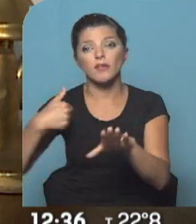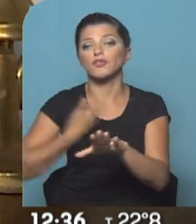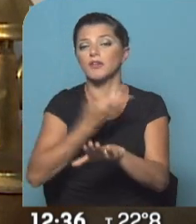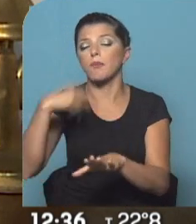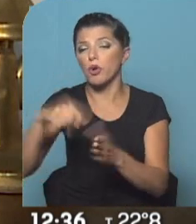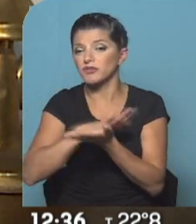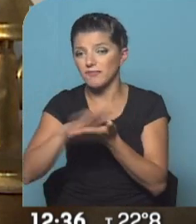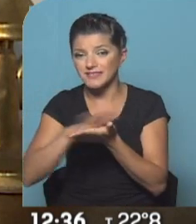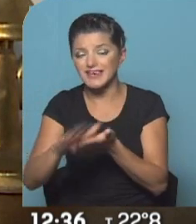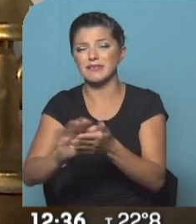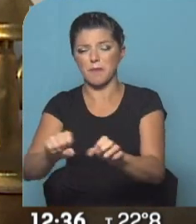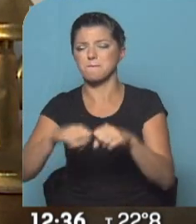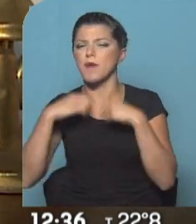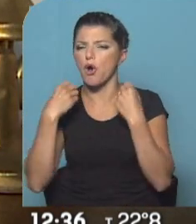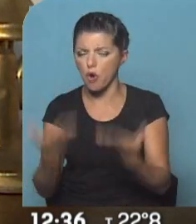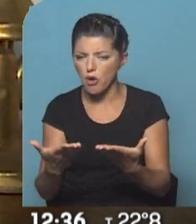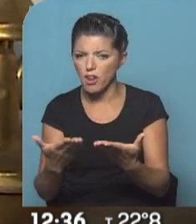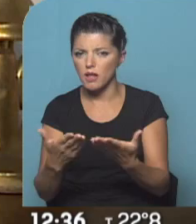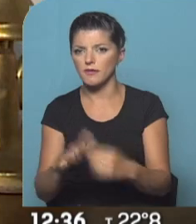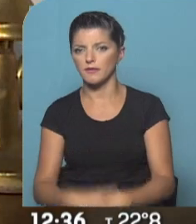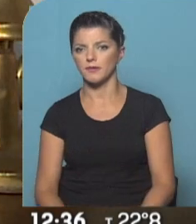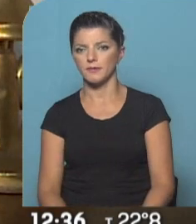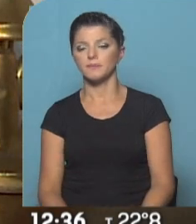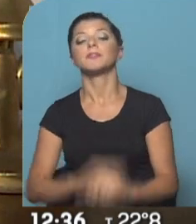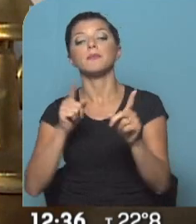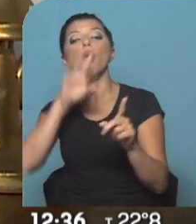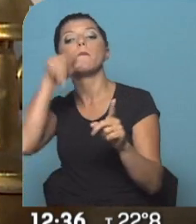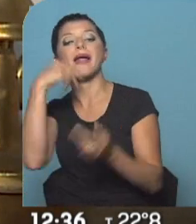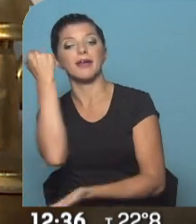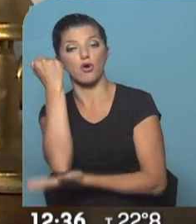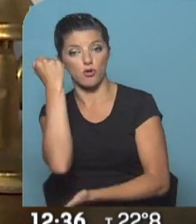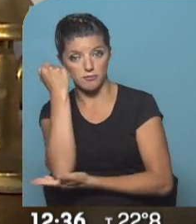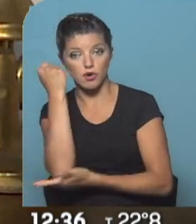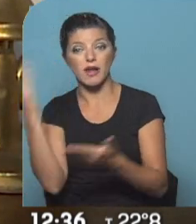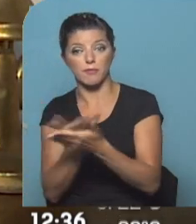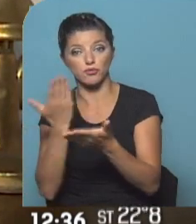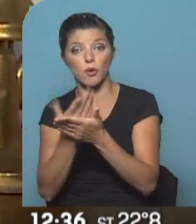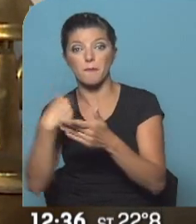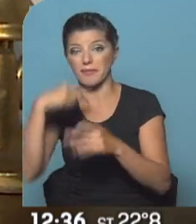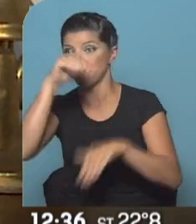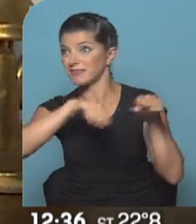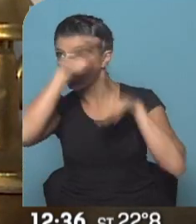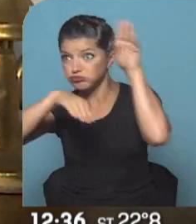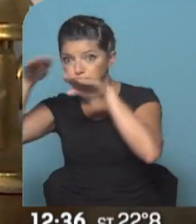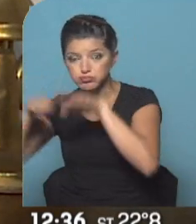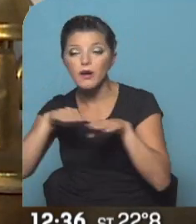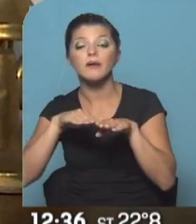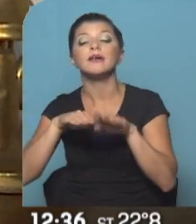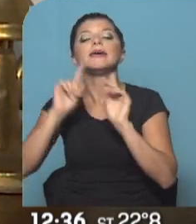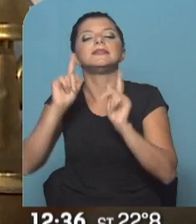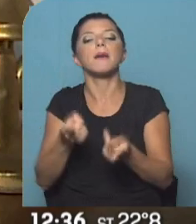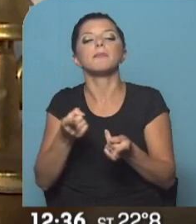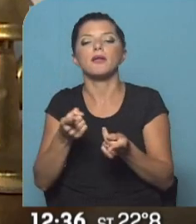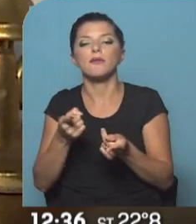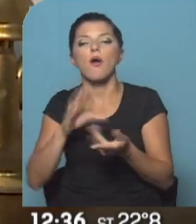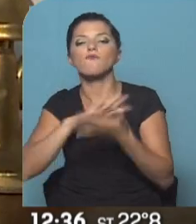a la sociedad, un modelo económico con una matriz productiva más diversificada y cadena de valor, y definiendo nuevos